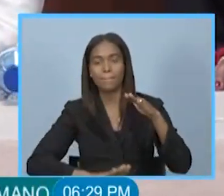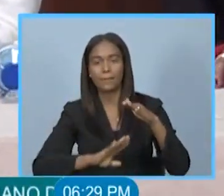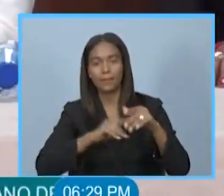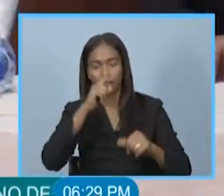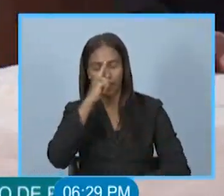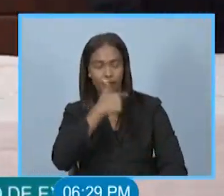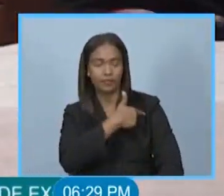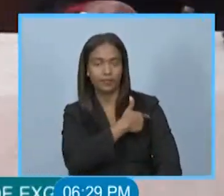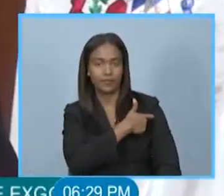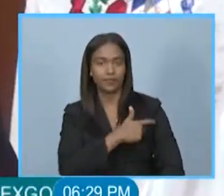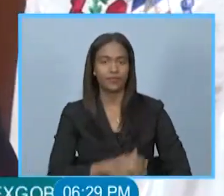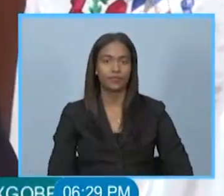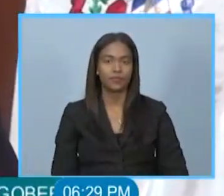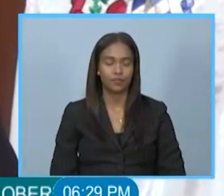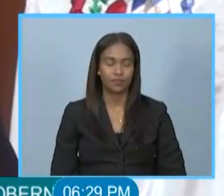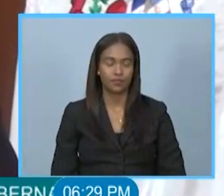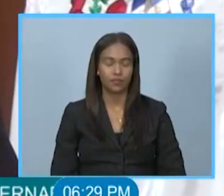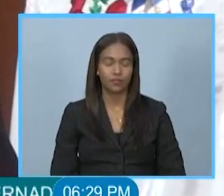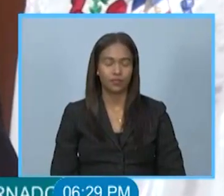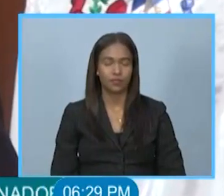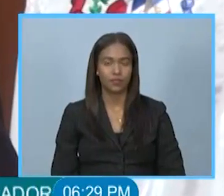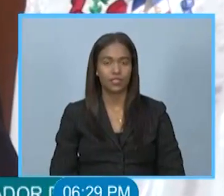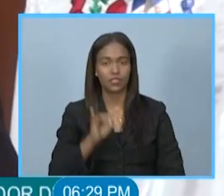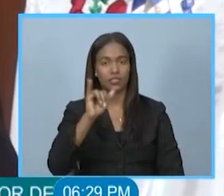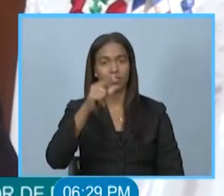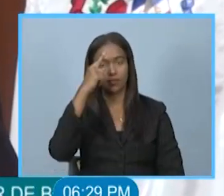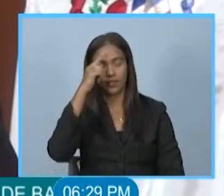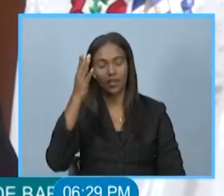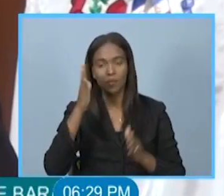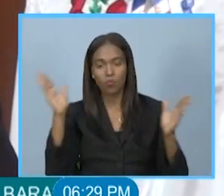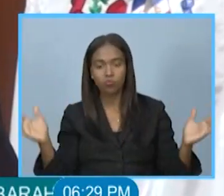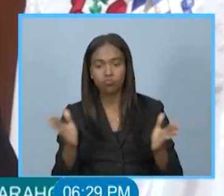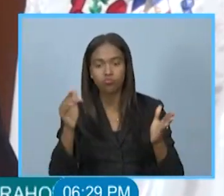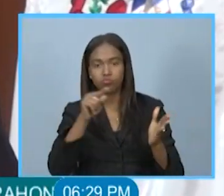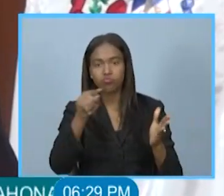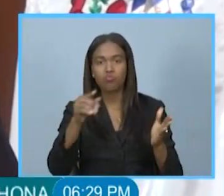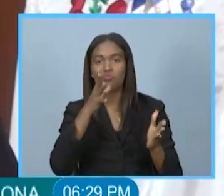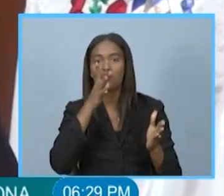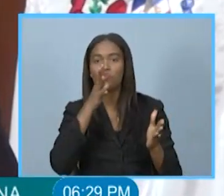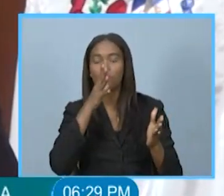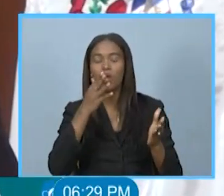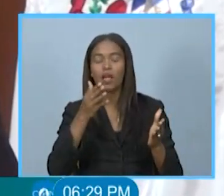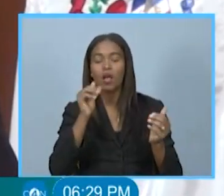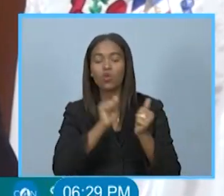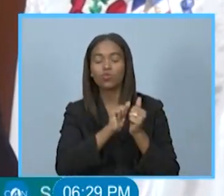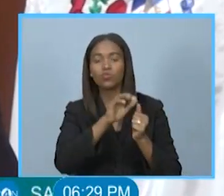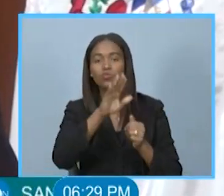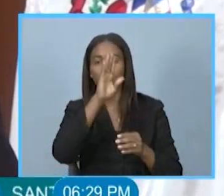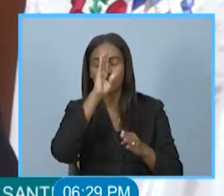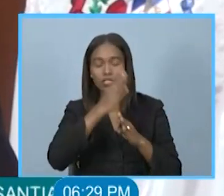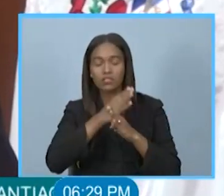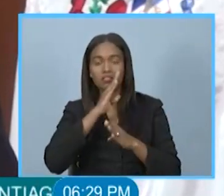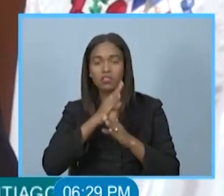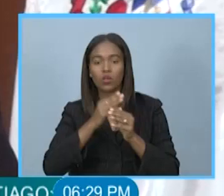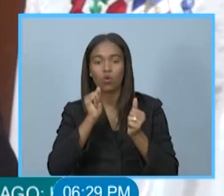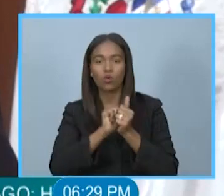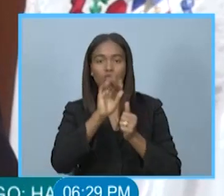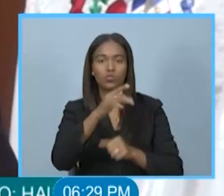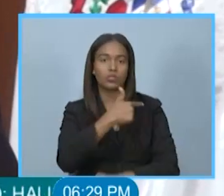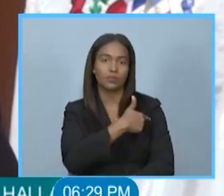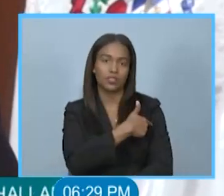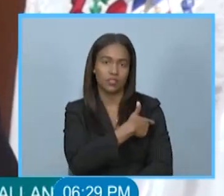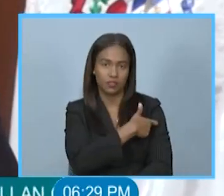vacunación Esto es para motivar a las madres a que lleven a sus niños con su tarjeta de